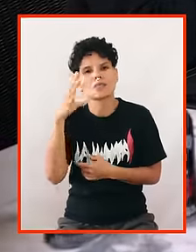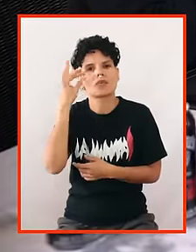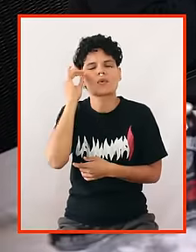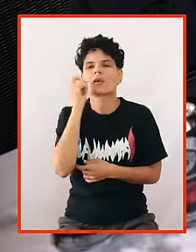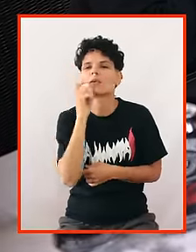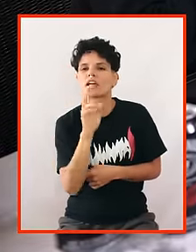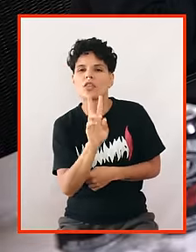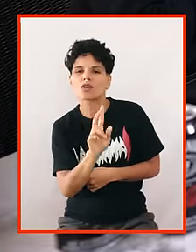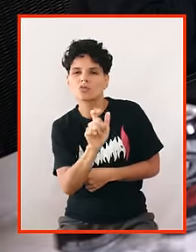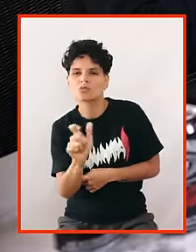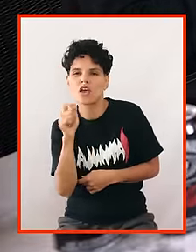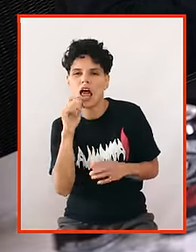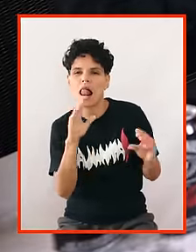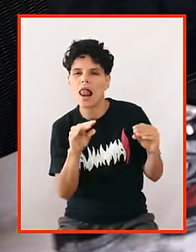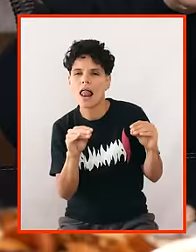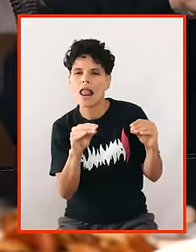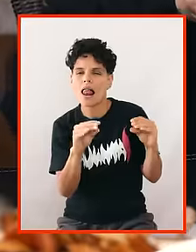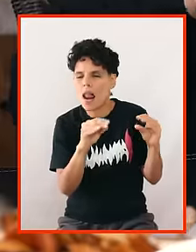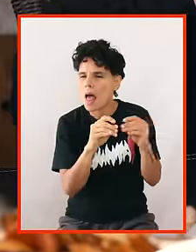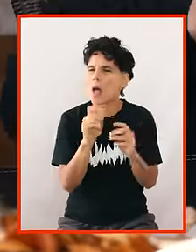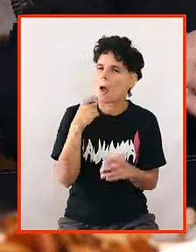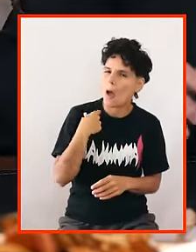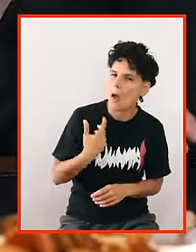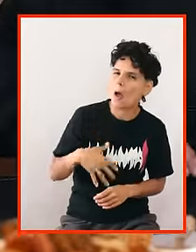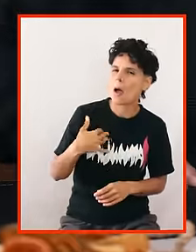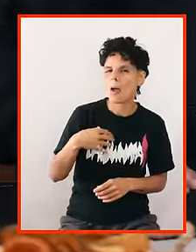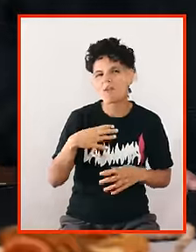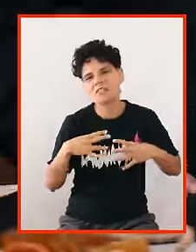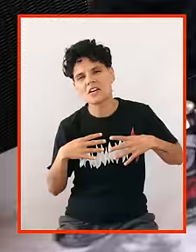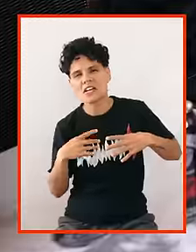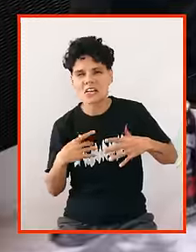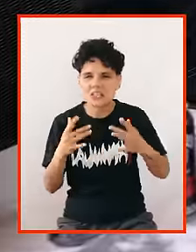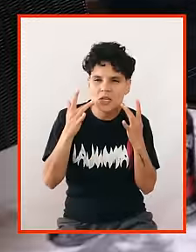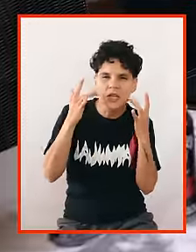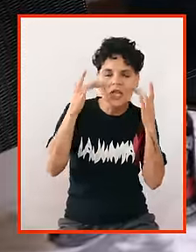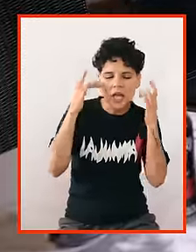Bueno. ¿Chopino o Mapet? De la teoría, pero estoy probando, pero no.